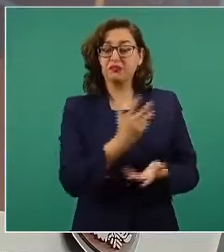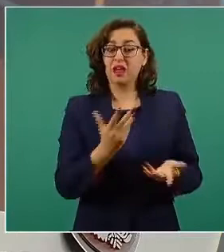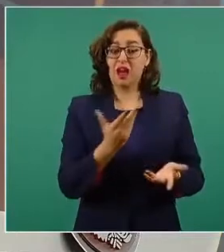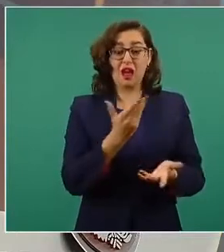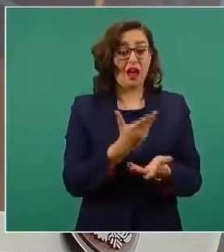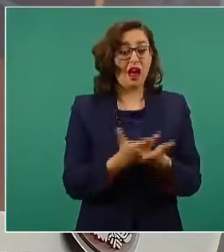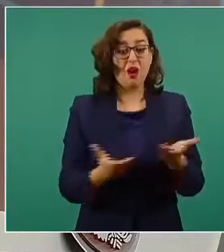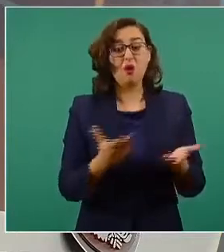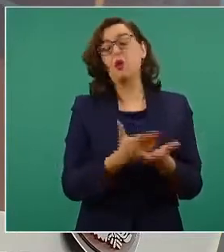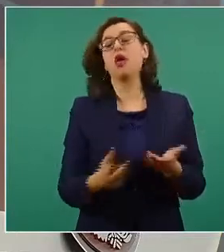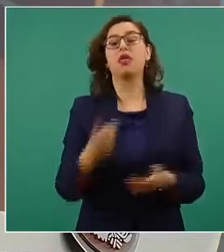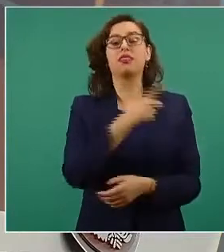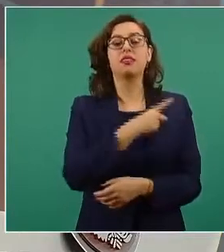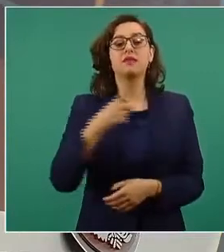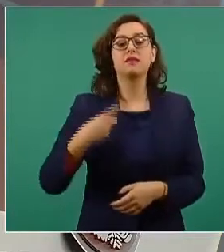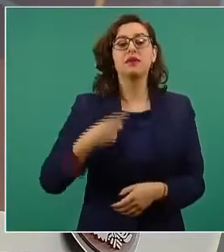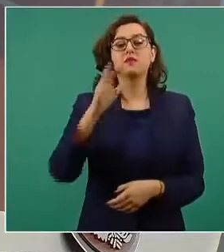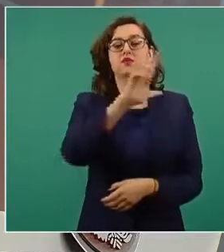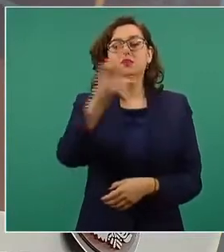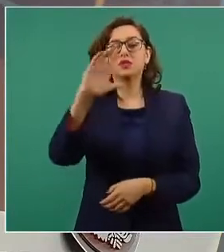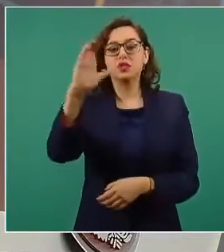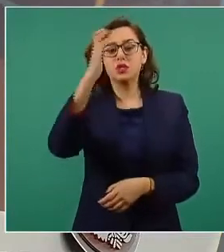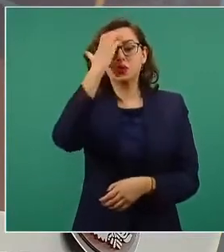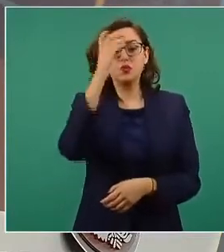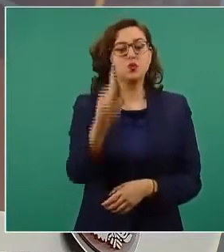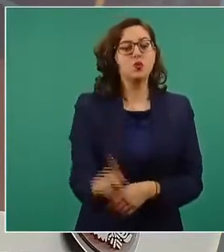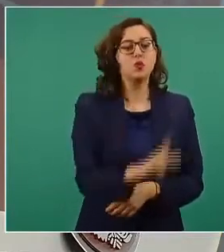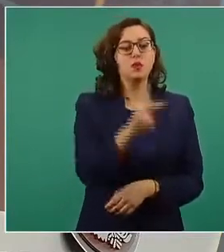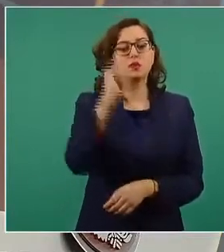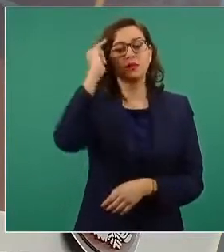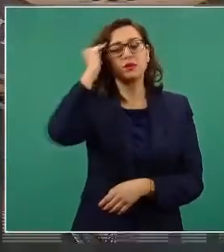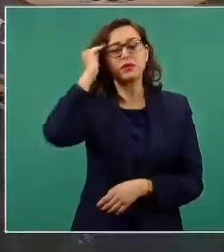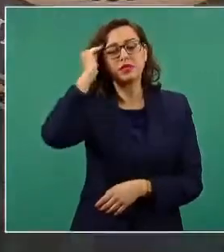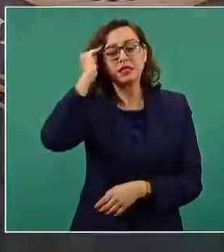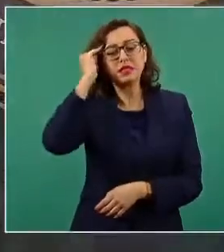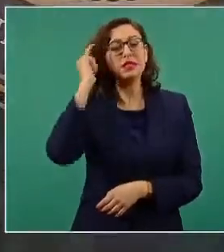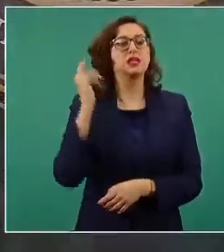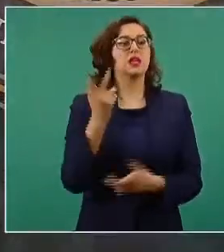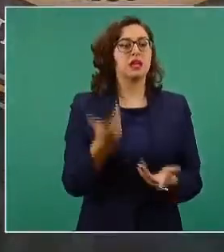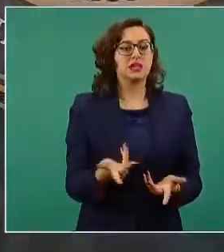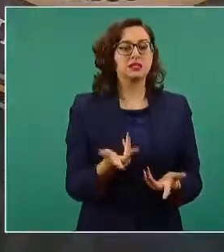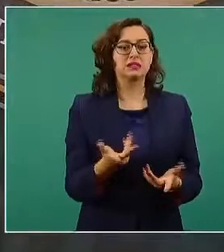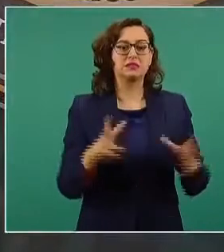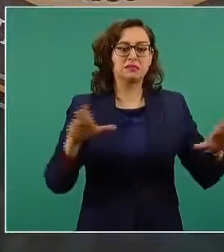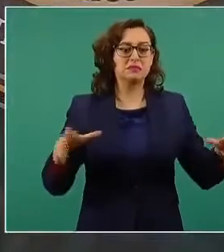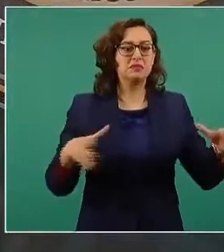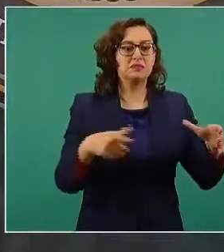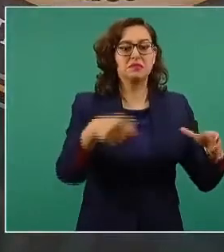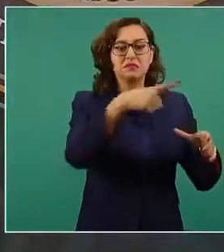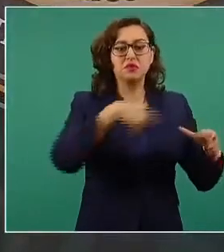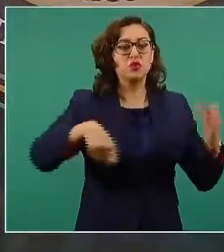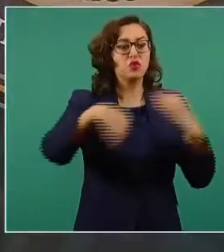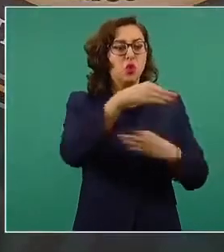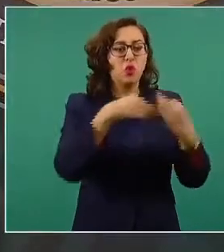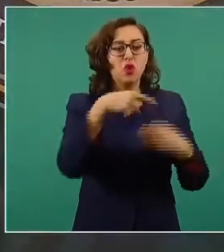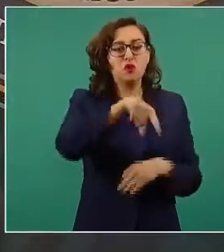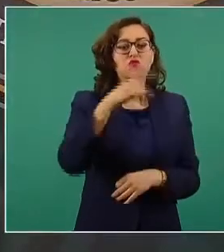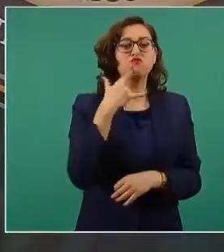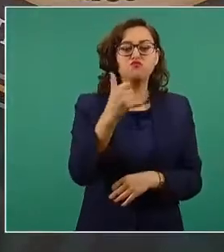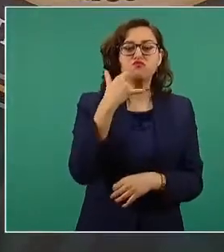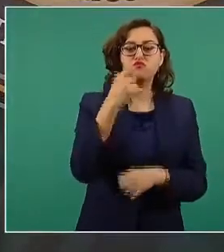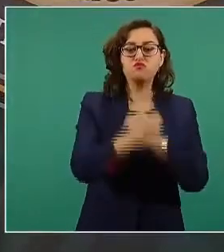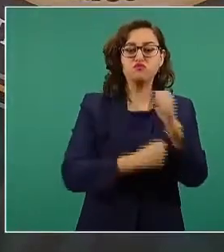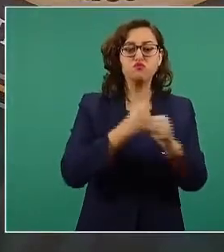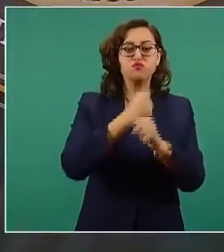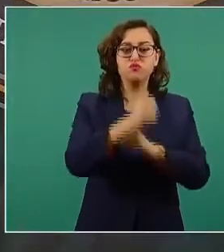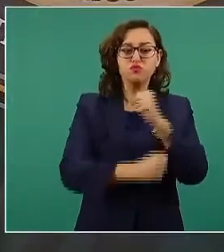de su resistencia cultural, social e incluso política es obligación de los millones de mexicanos y mexicanas que